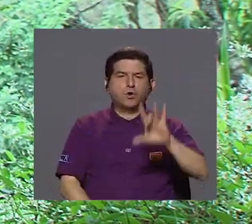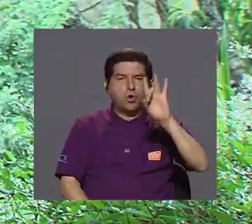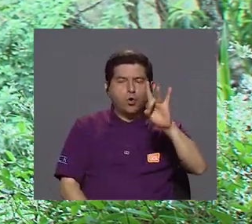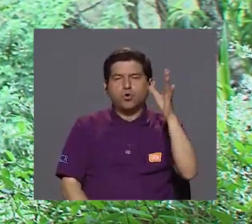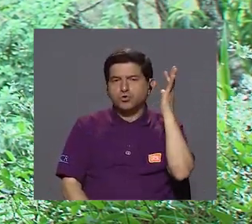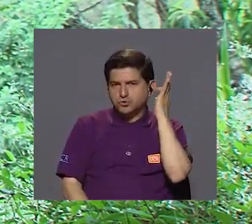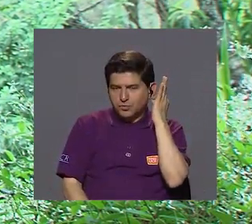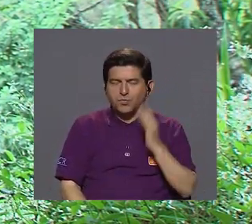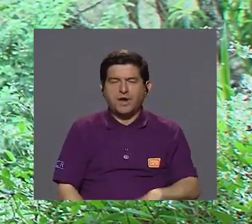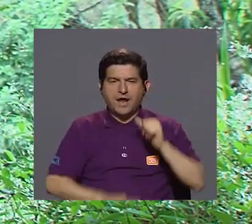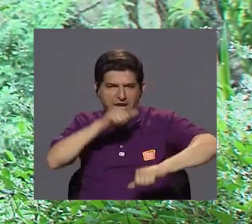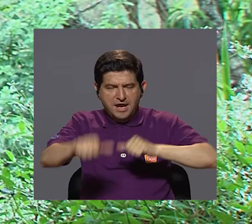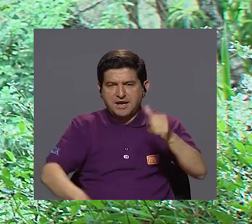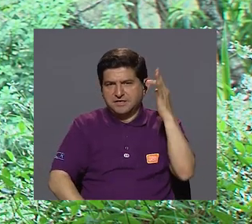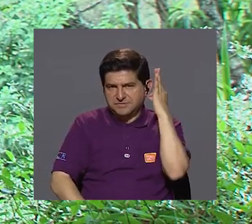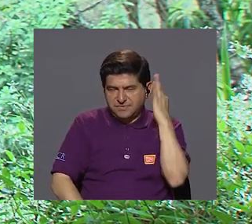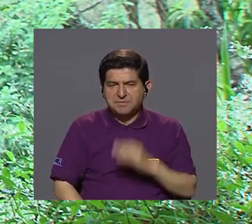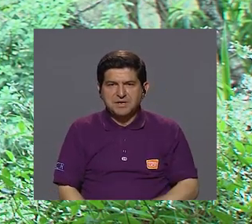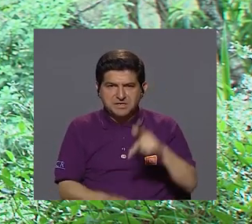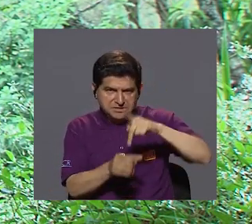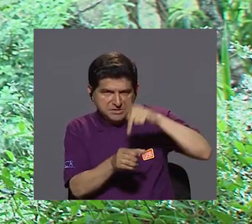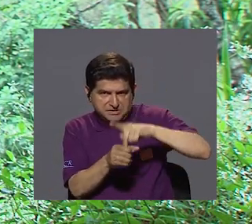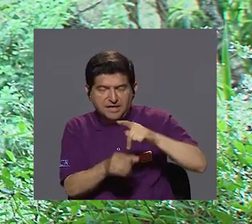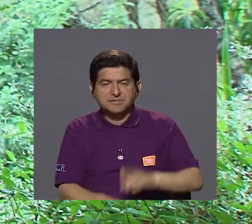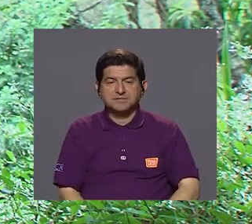con 8 mujeres madres feministas.